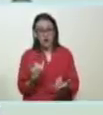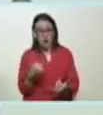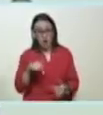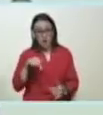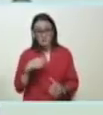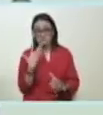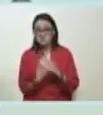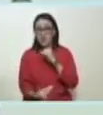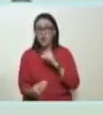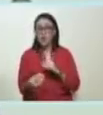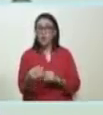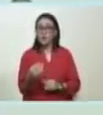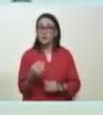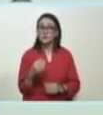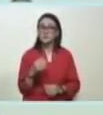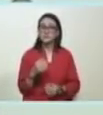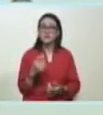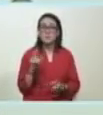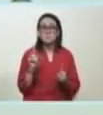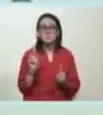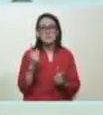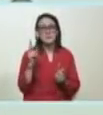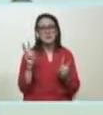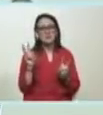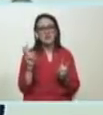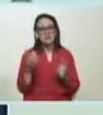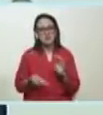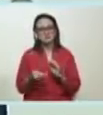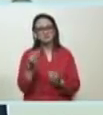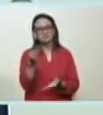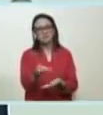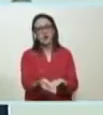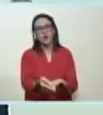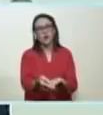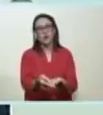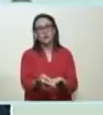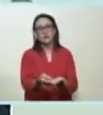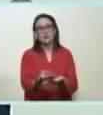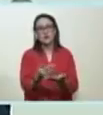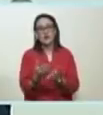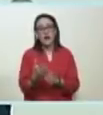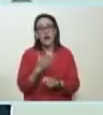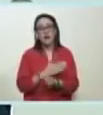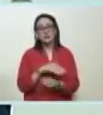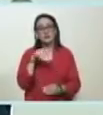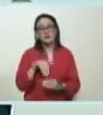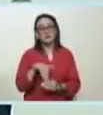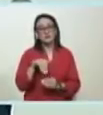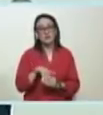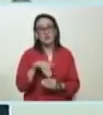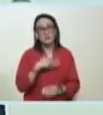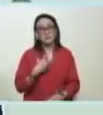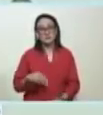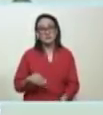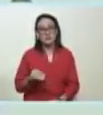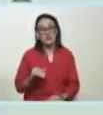justicia, el primer tema que puso sobre la mesa fue el adelanto de las elecciones.